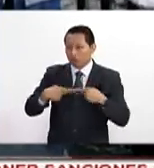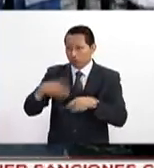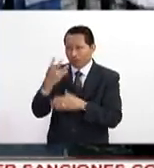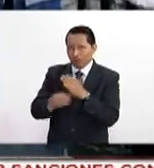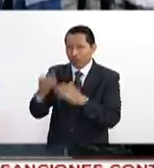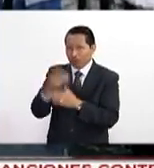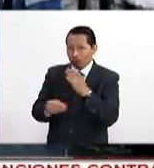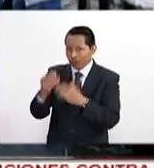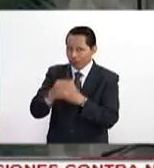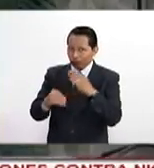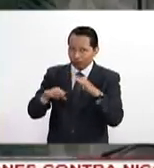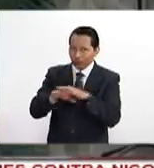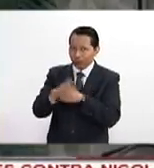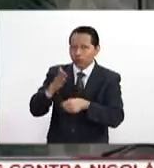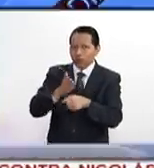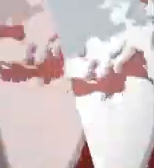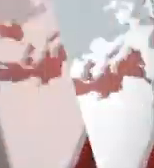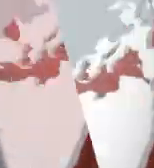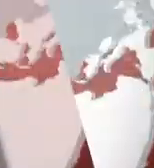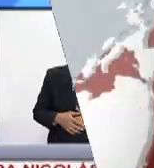Venezuela diariamente.